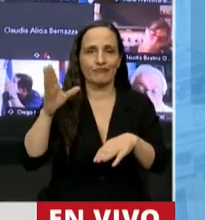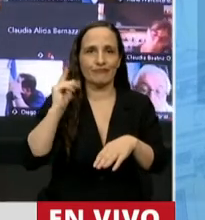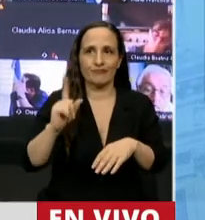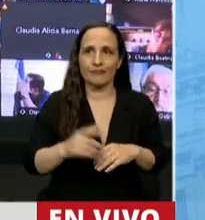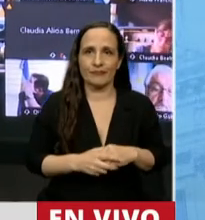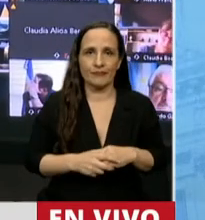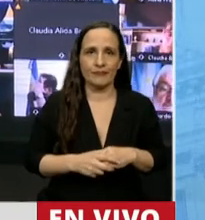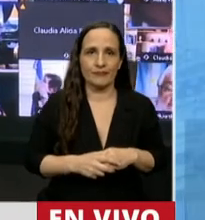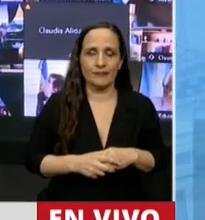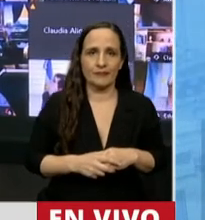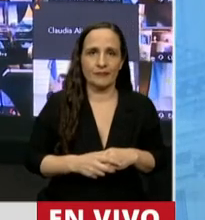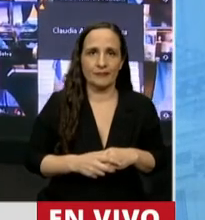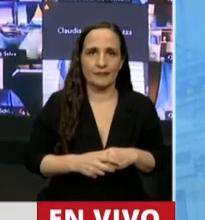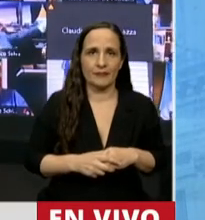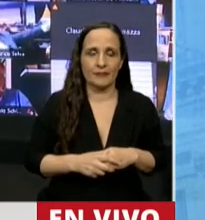un